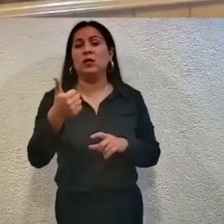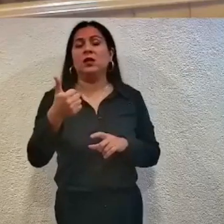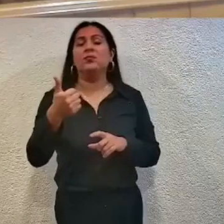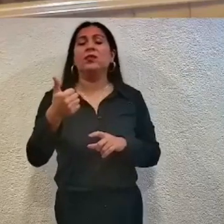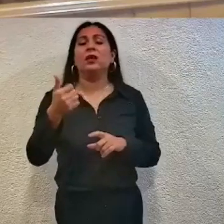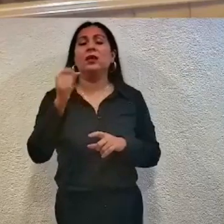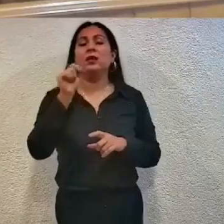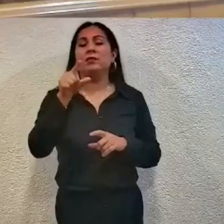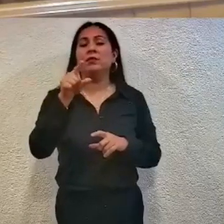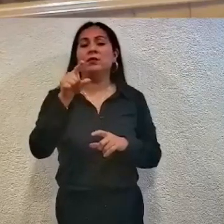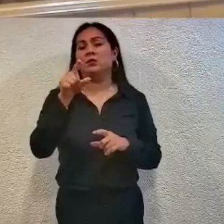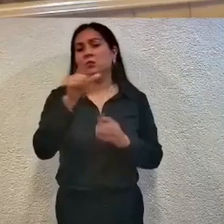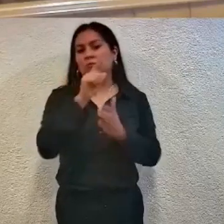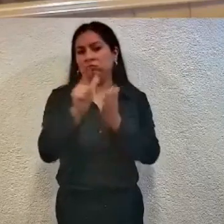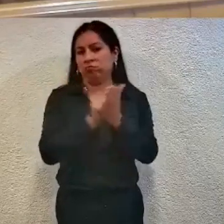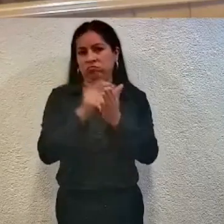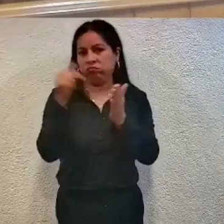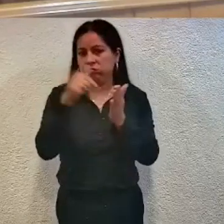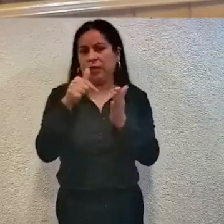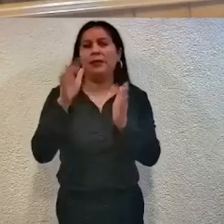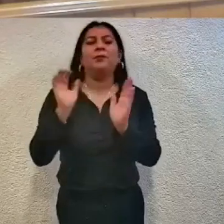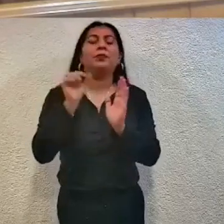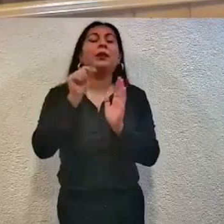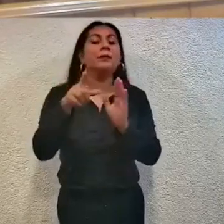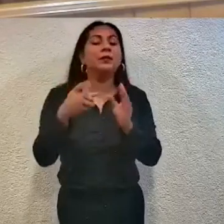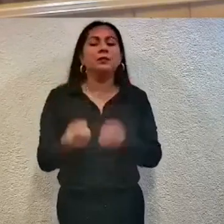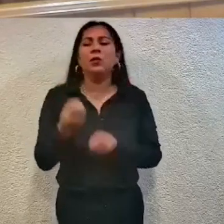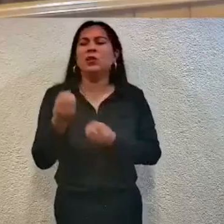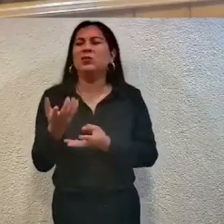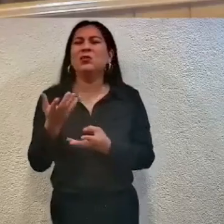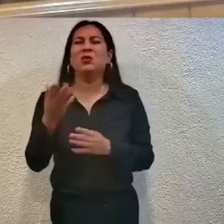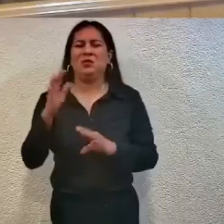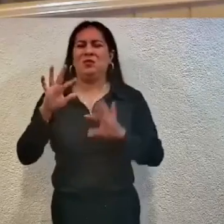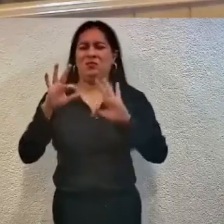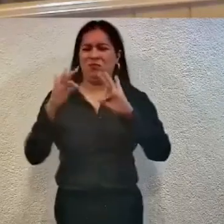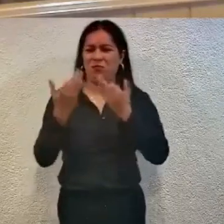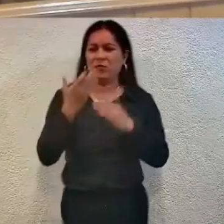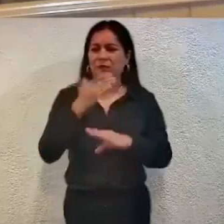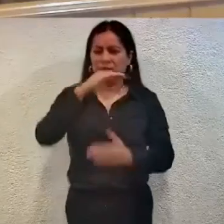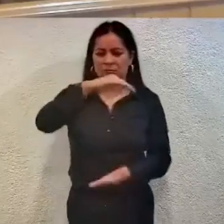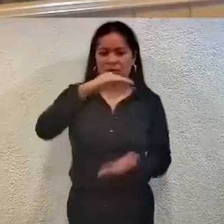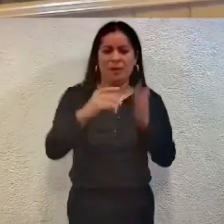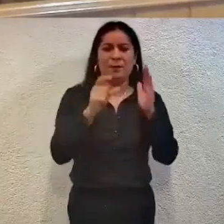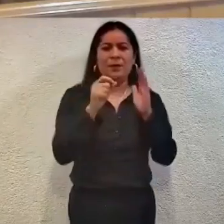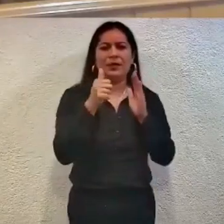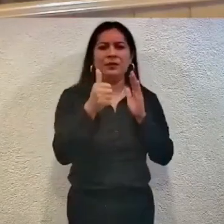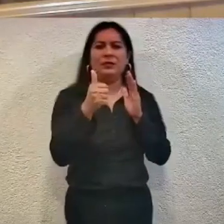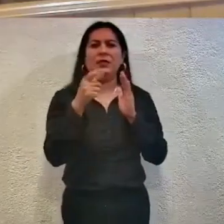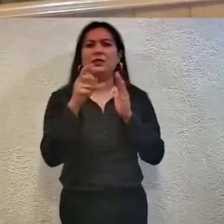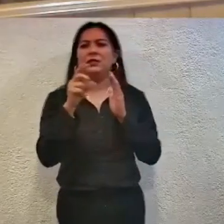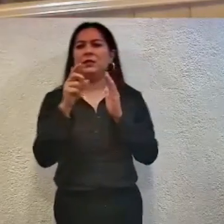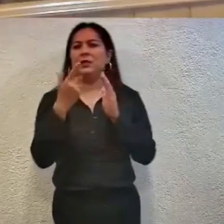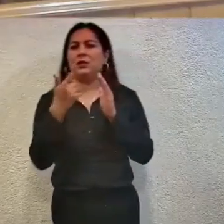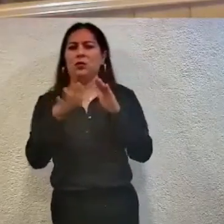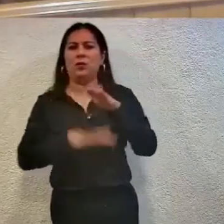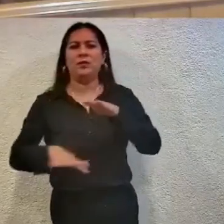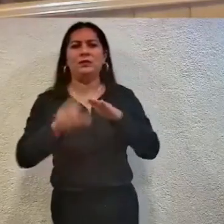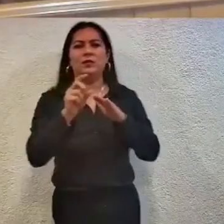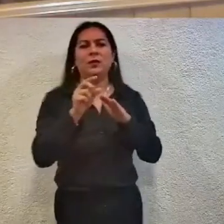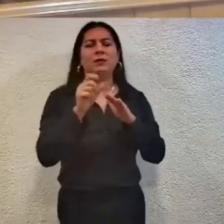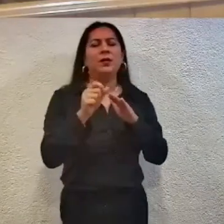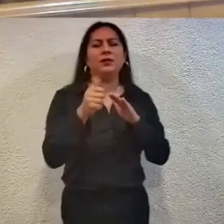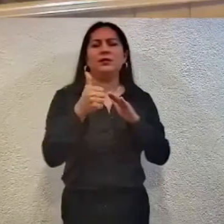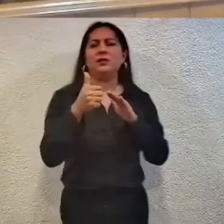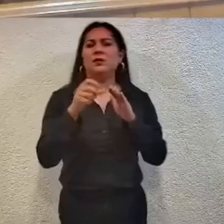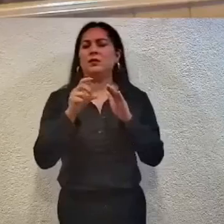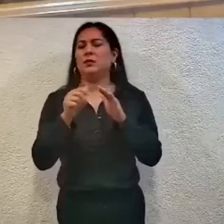décima y decimoprimera del referido precepto legal. Asimismo, expone irregularidades en las casillas